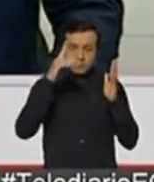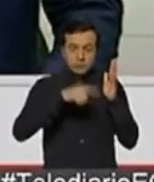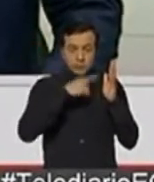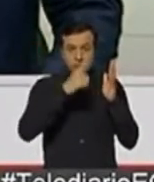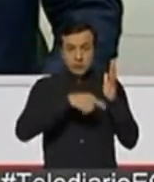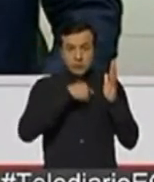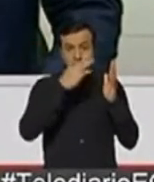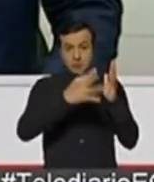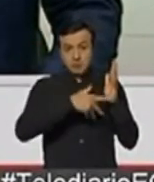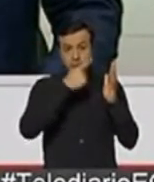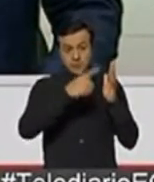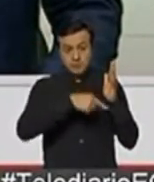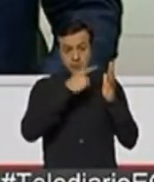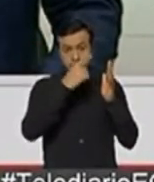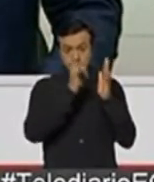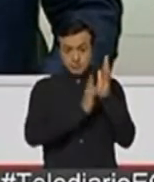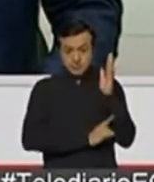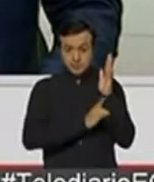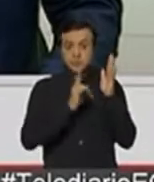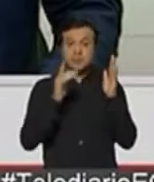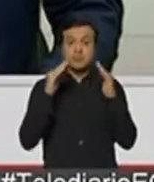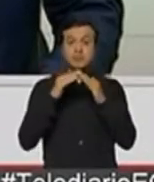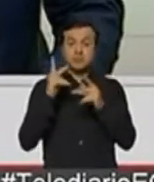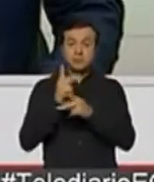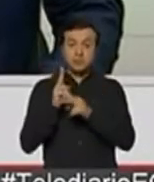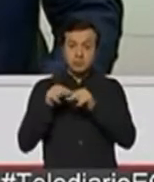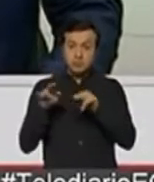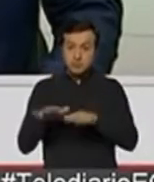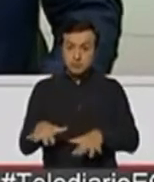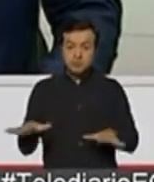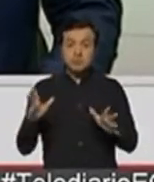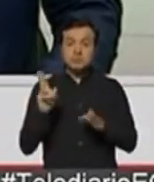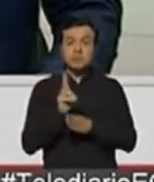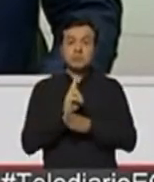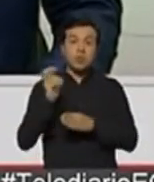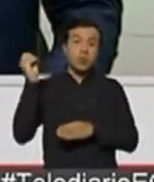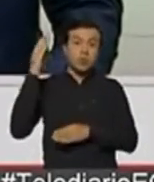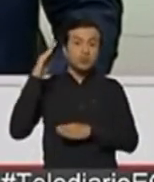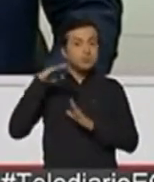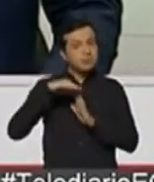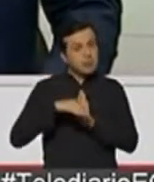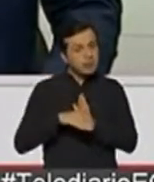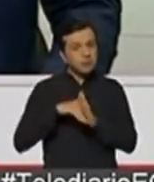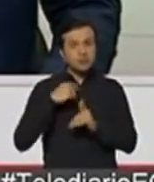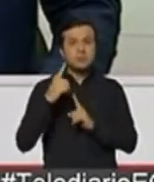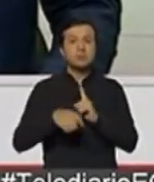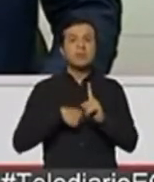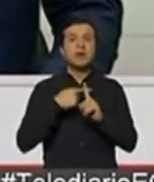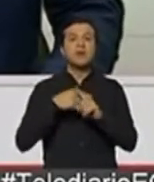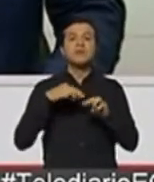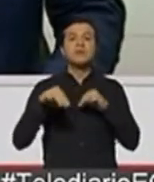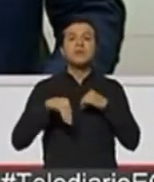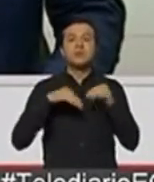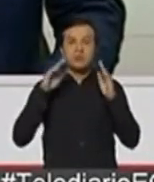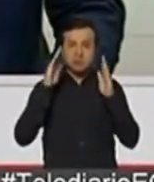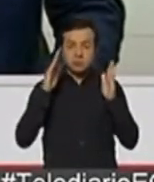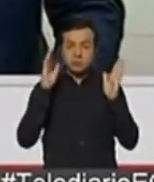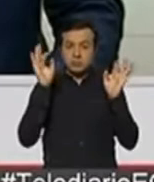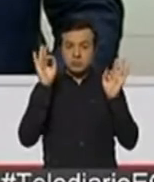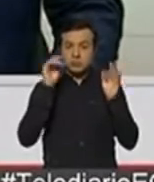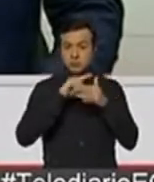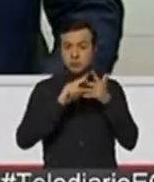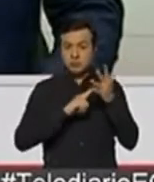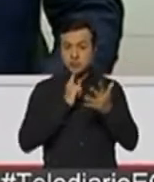también de políticas de vivienda sostenible, que disminuya también el uso de energía, y una matriz de movilidad basada en una energía